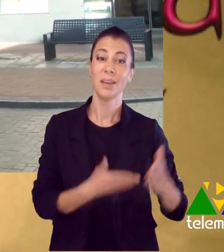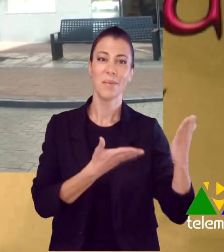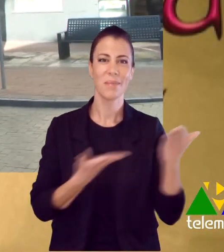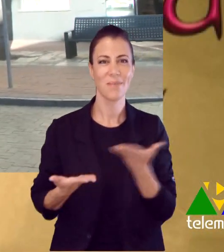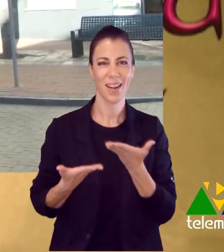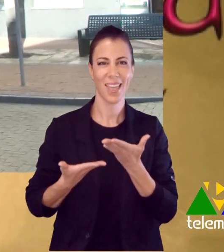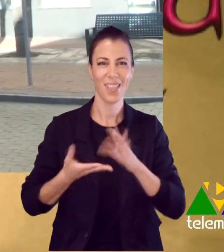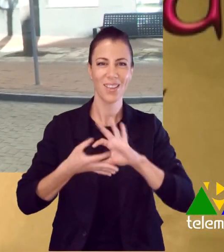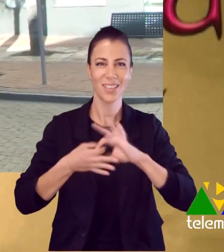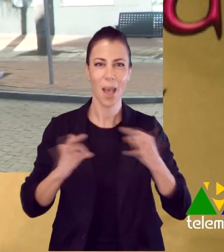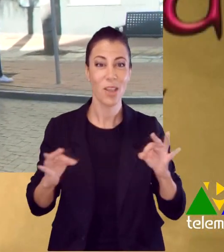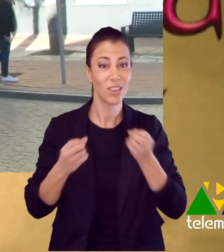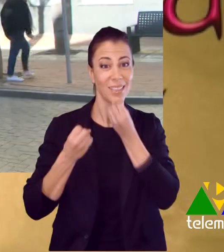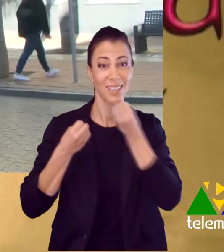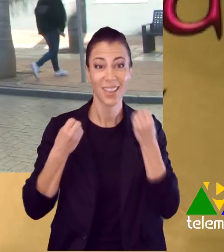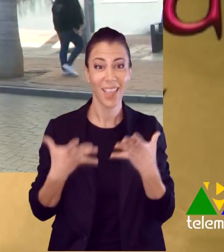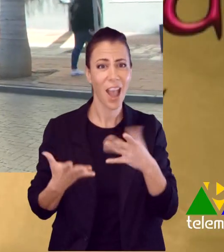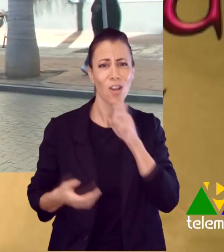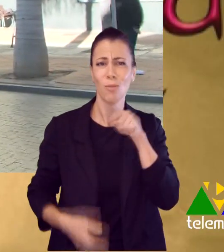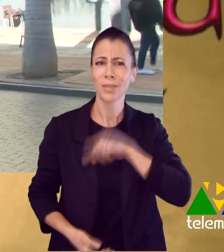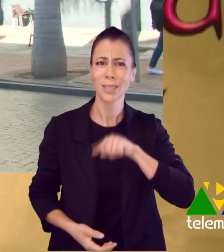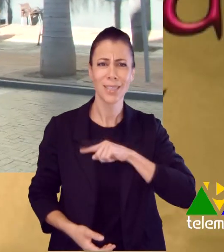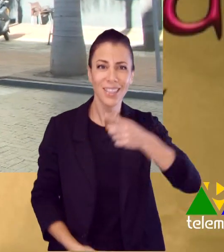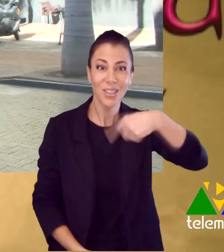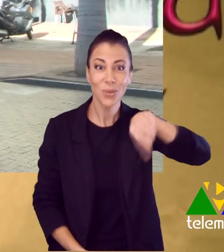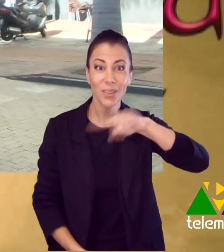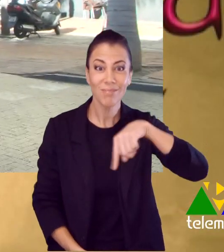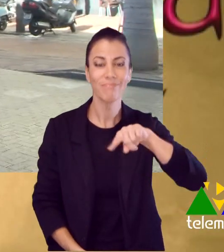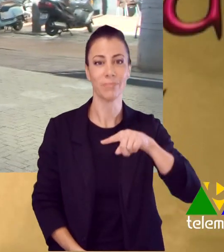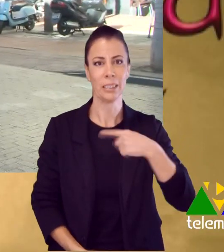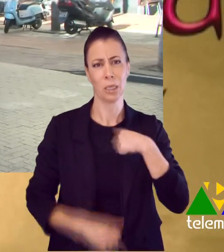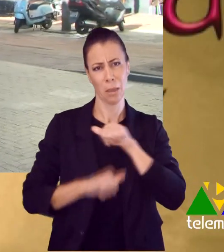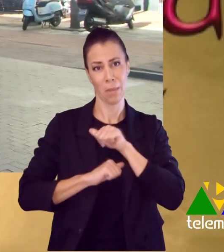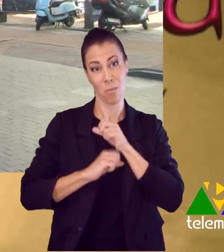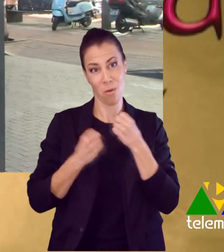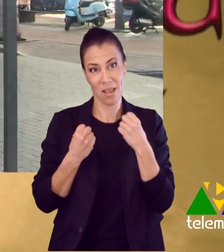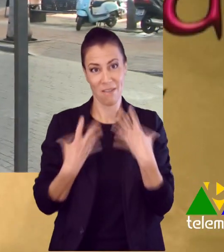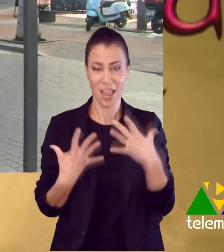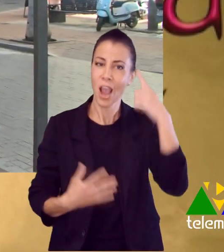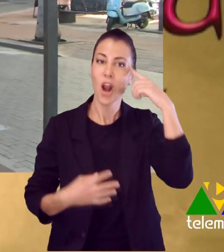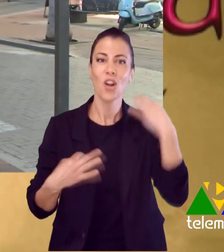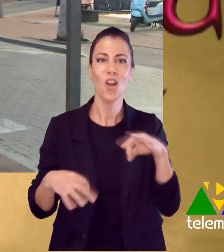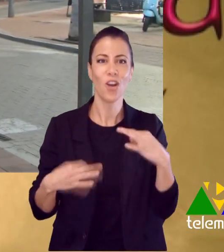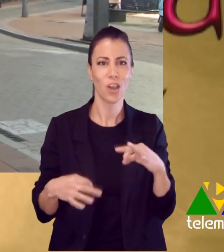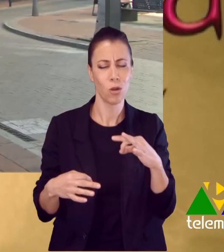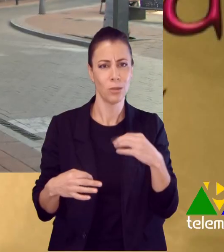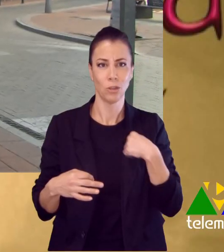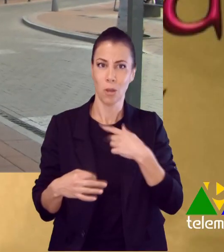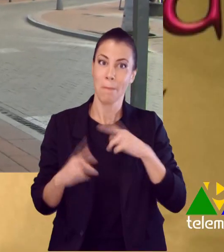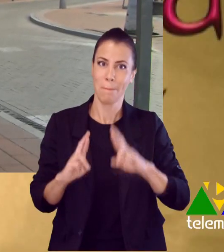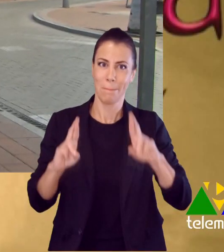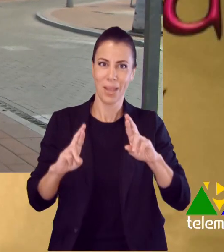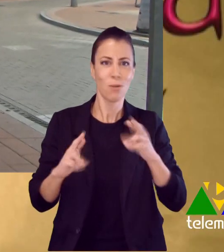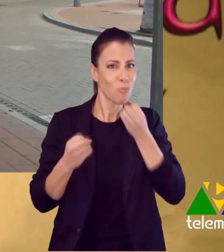Bienvenidos amigos, ¿qué tal? ¿Cómo se encuentran todos ustedes? Esperamos que bien, lógicamente, y con gran estado de salud,